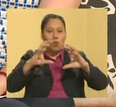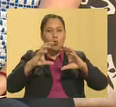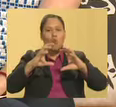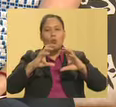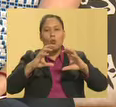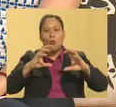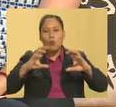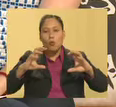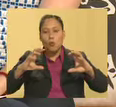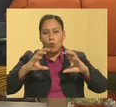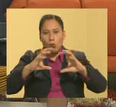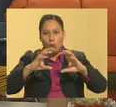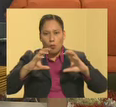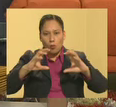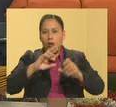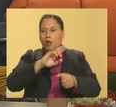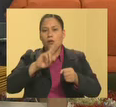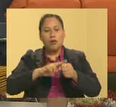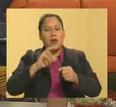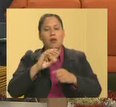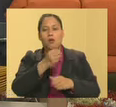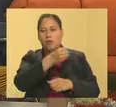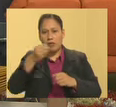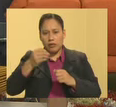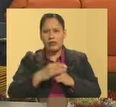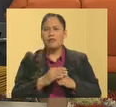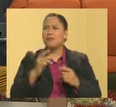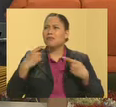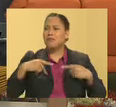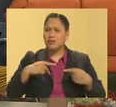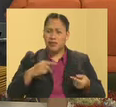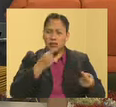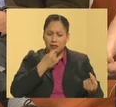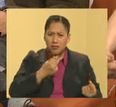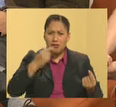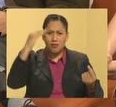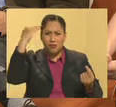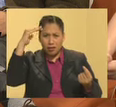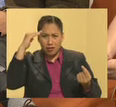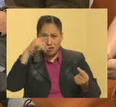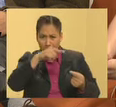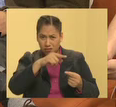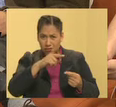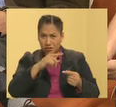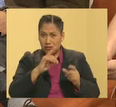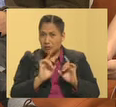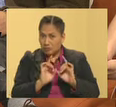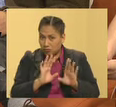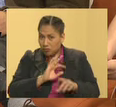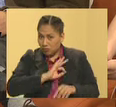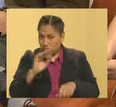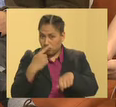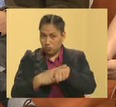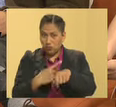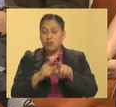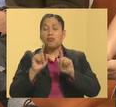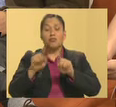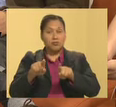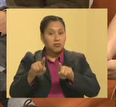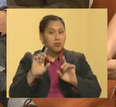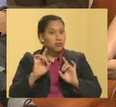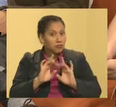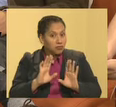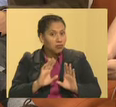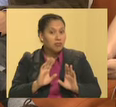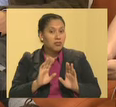¿Y cualquier persona de cualquier edad está, pues, le puede dar la enfermedad de